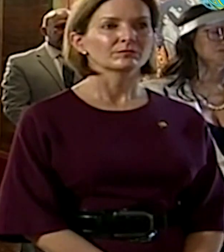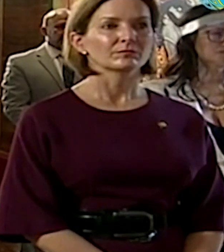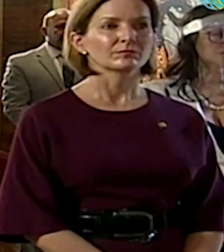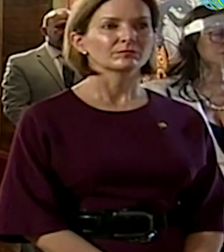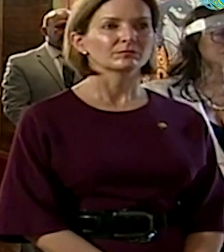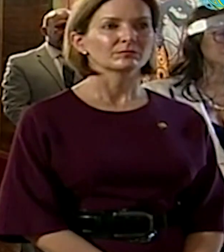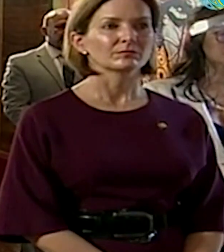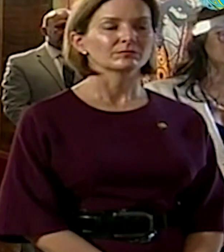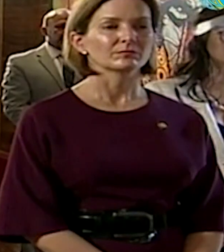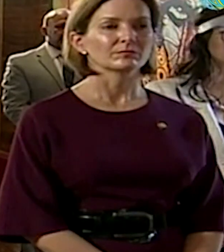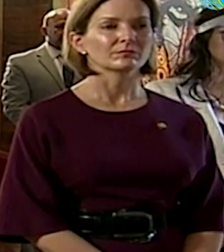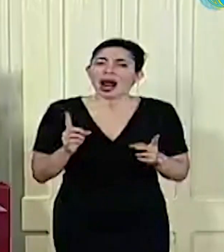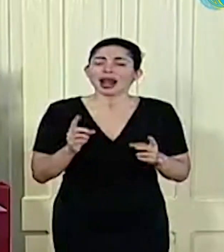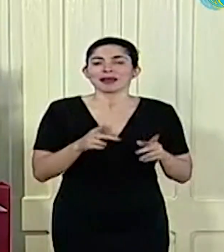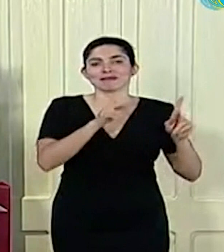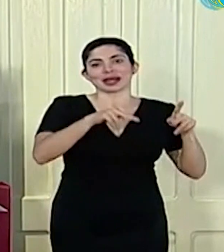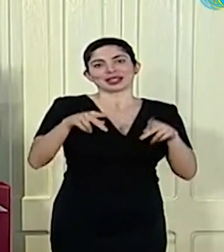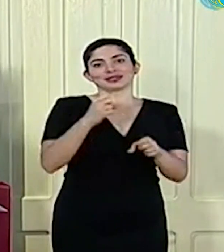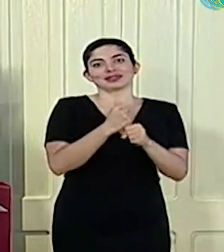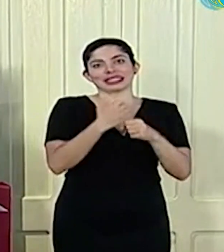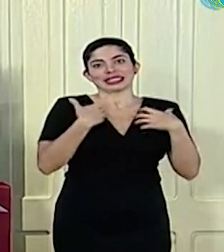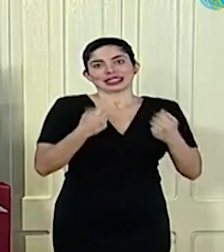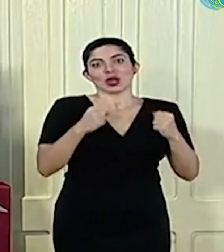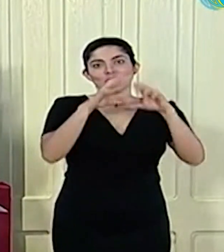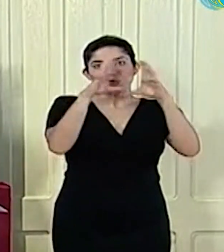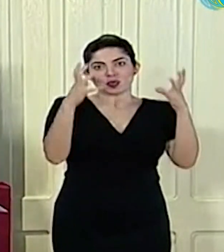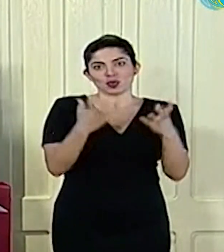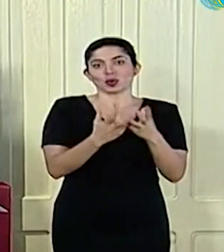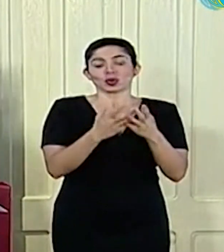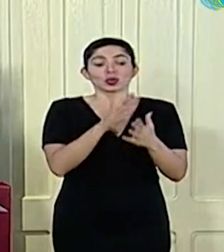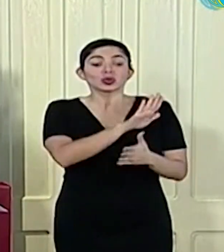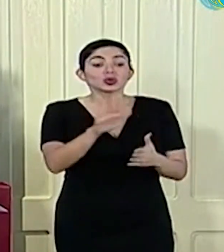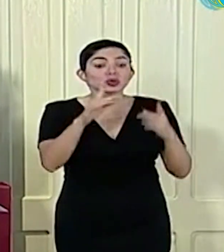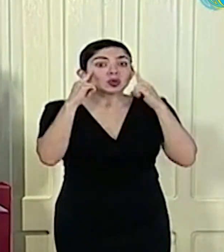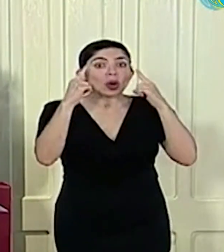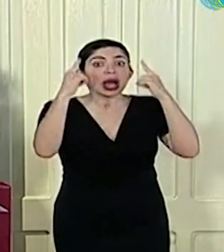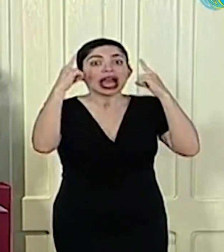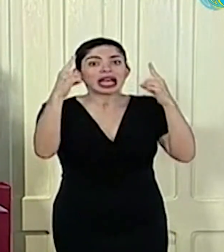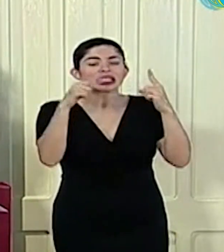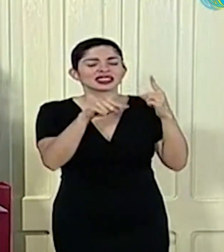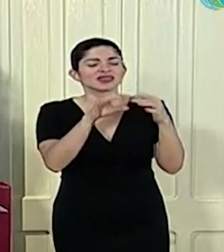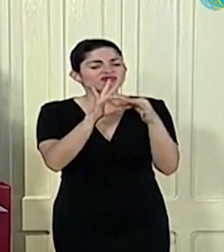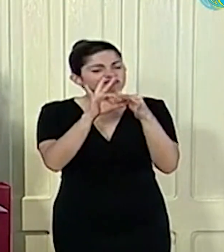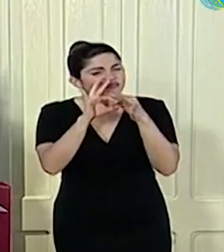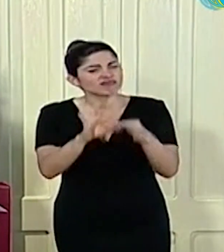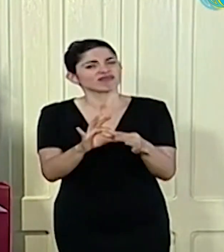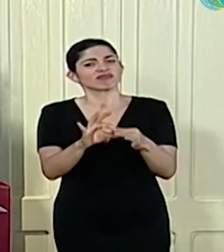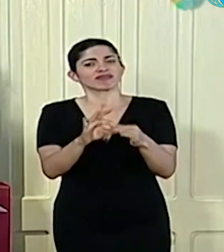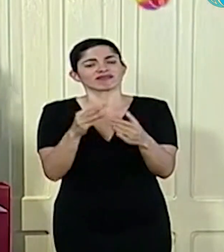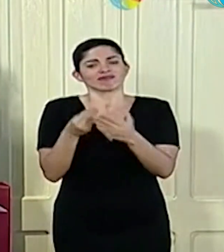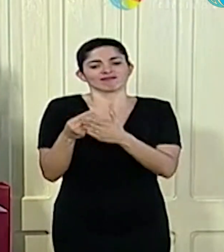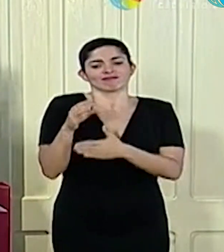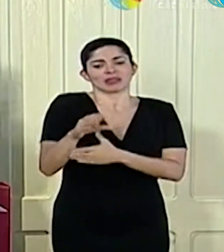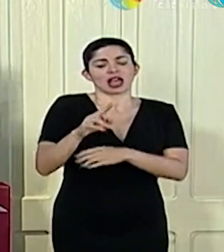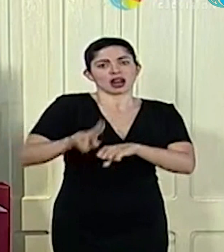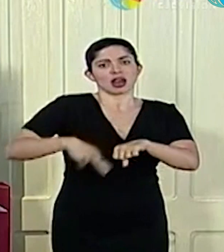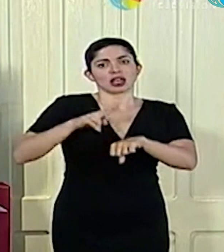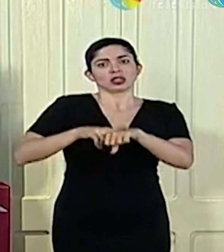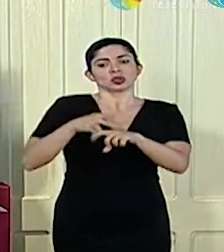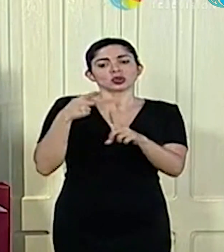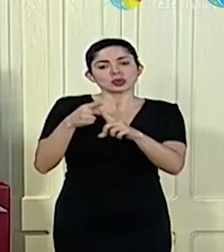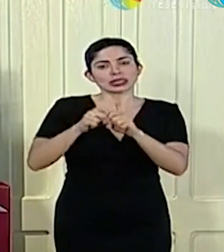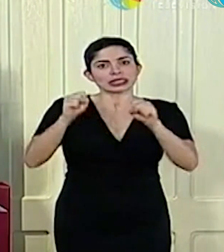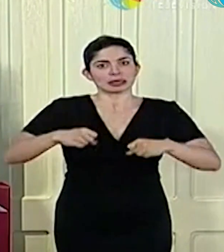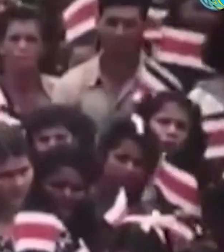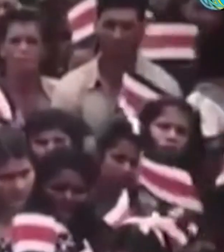global son el personal de salud alrededor del mundo y su mayor éxito está íntimamente ligado a la inversión nacional en los